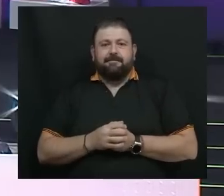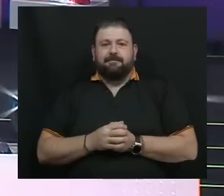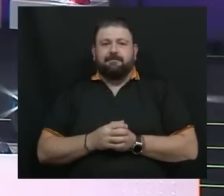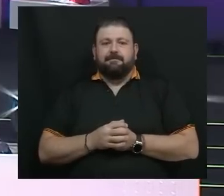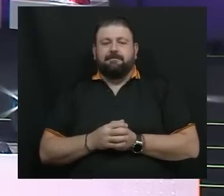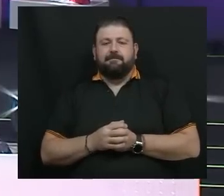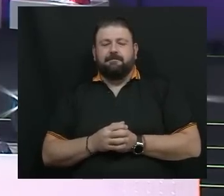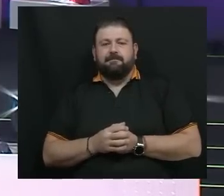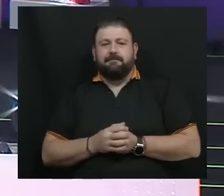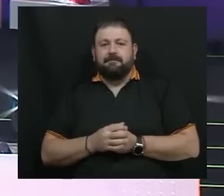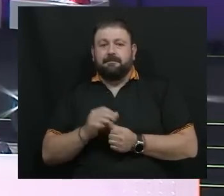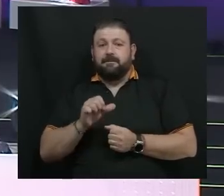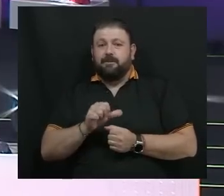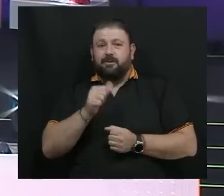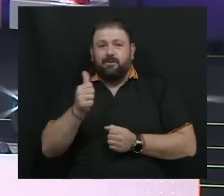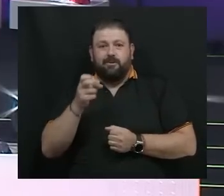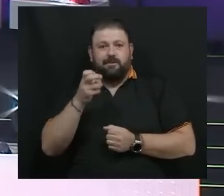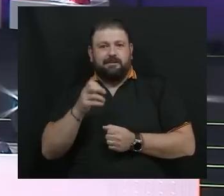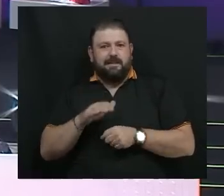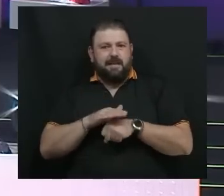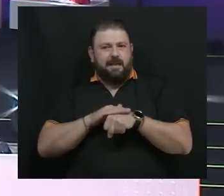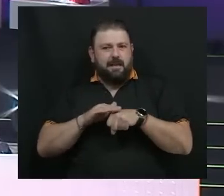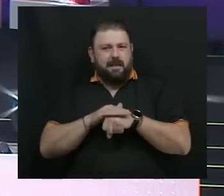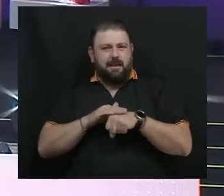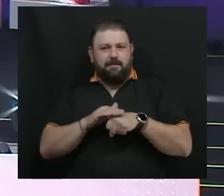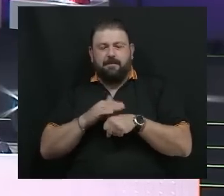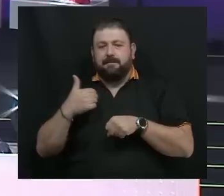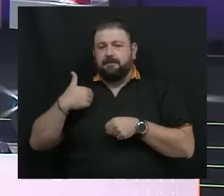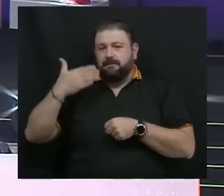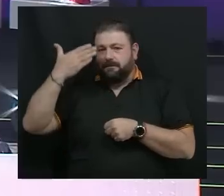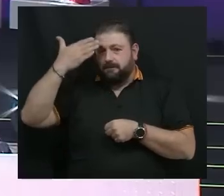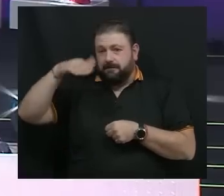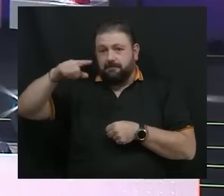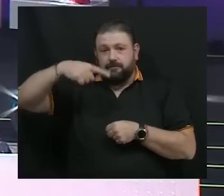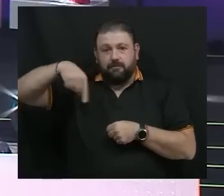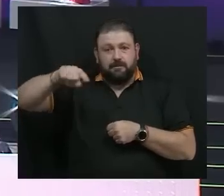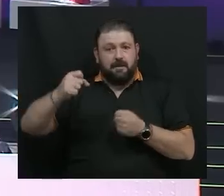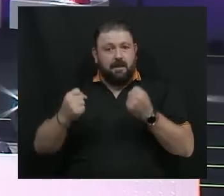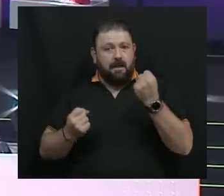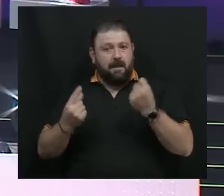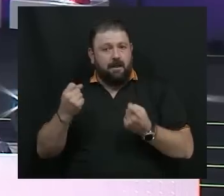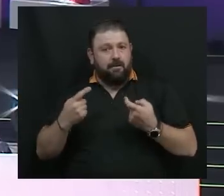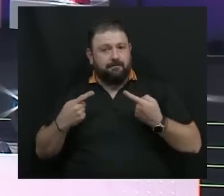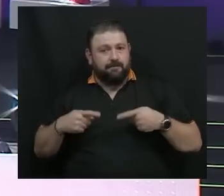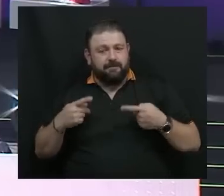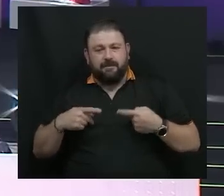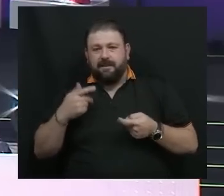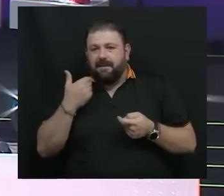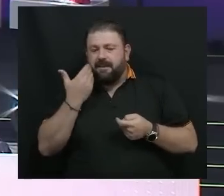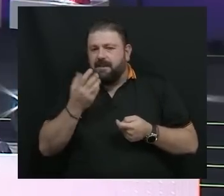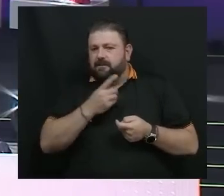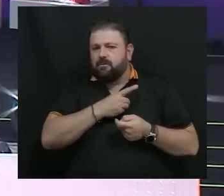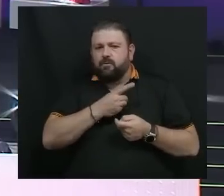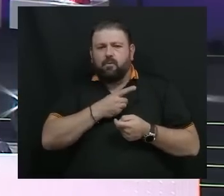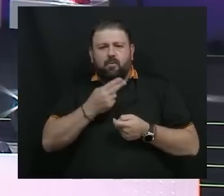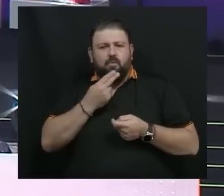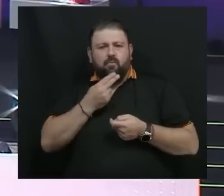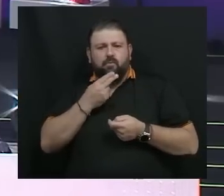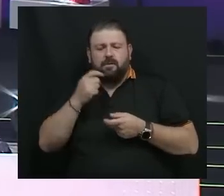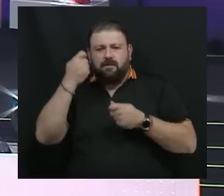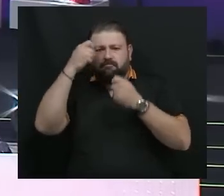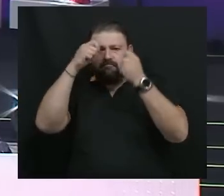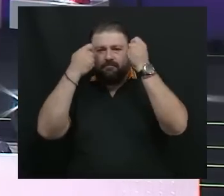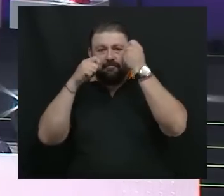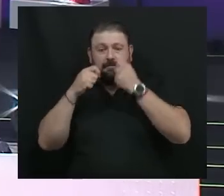Bueno, las cremas. A veces tenemos personas que quieren utilizar solo maquillaje, pero